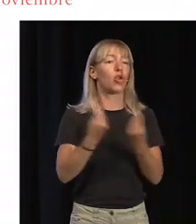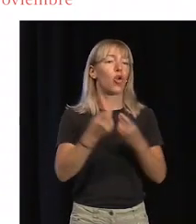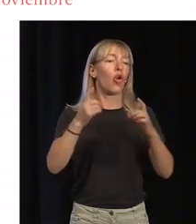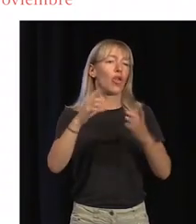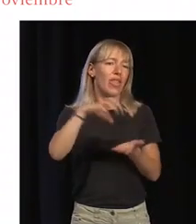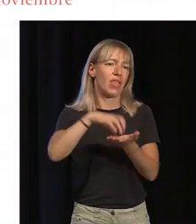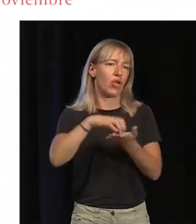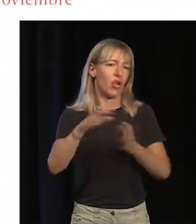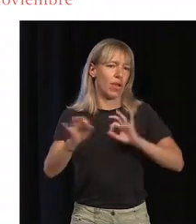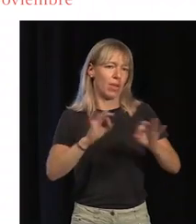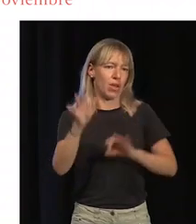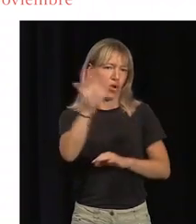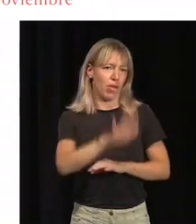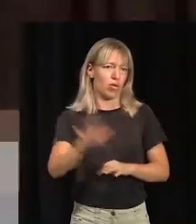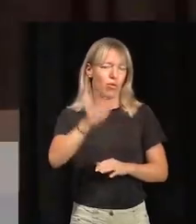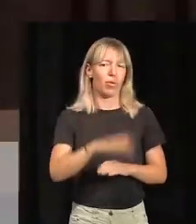Dramático Nacional.